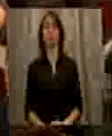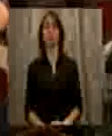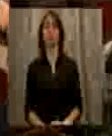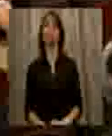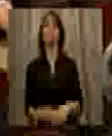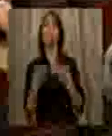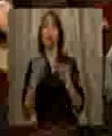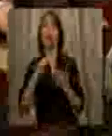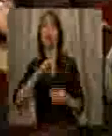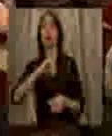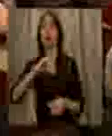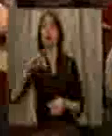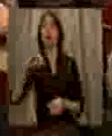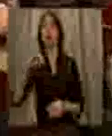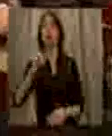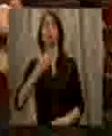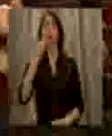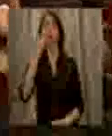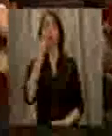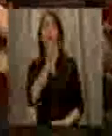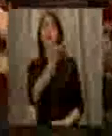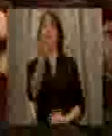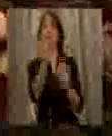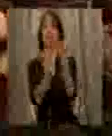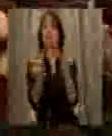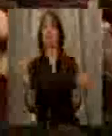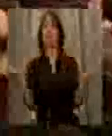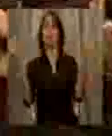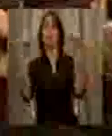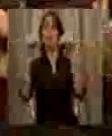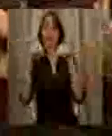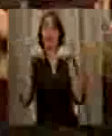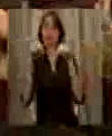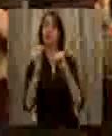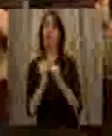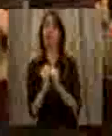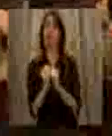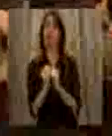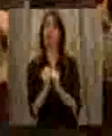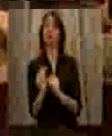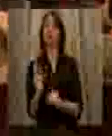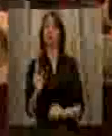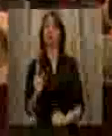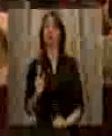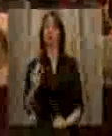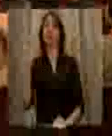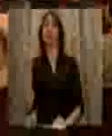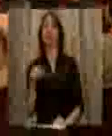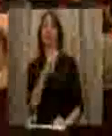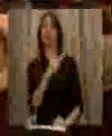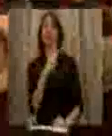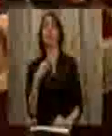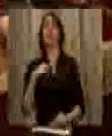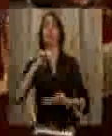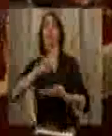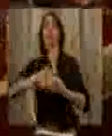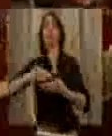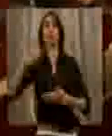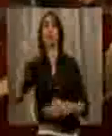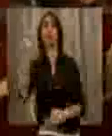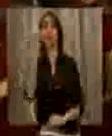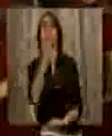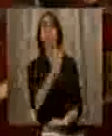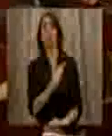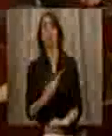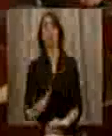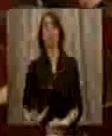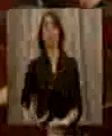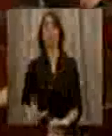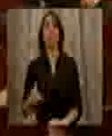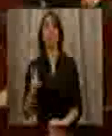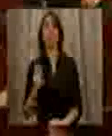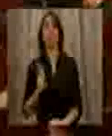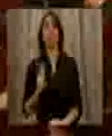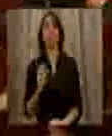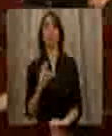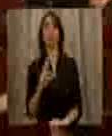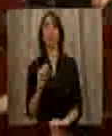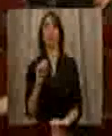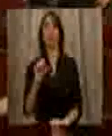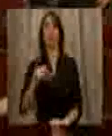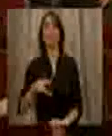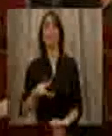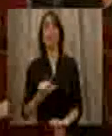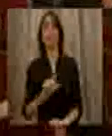A continuación, se dirige a los asistentes el señor y ministro secretario general de la presidencia, señor